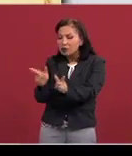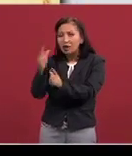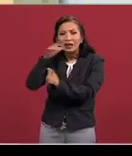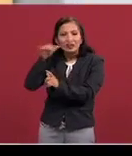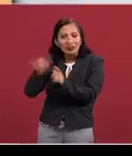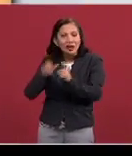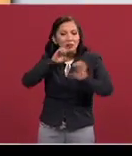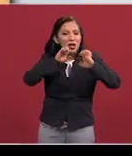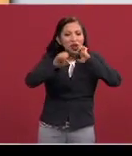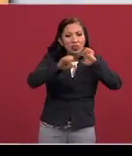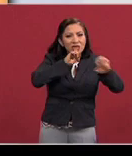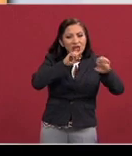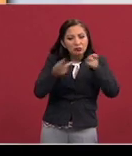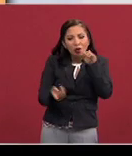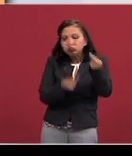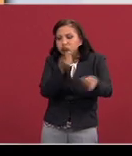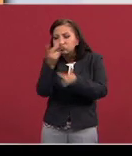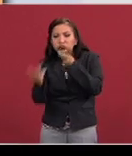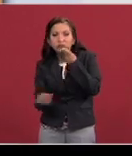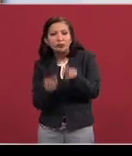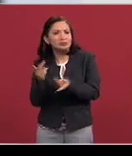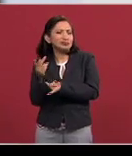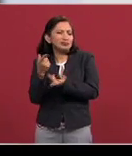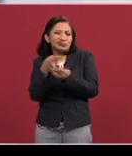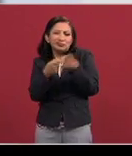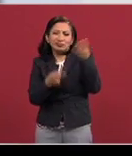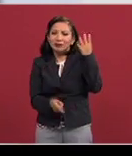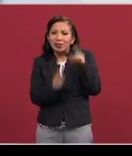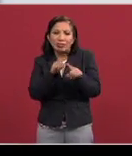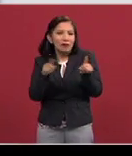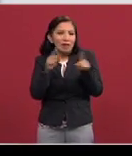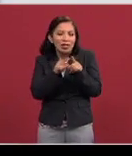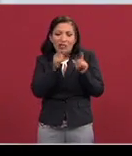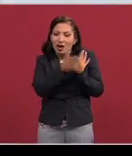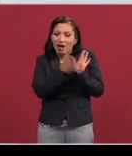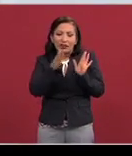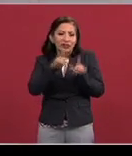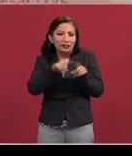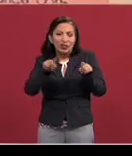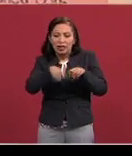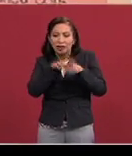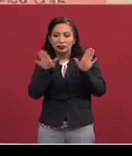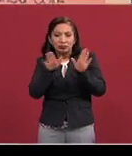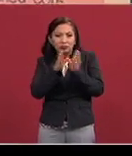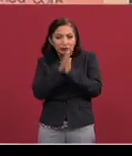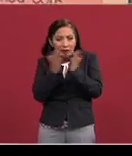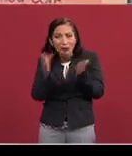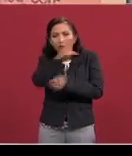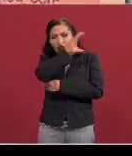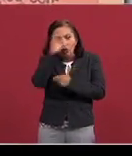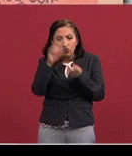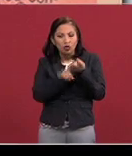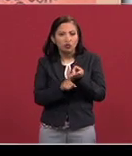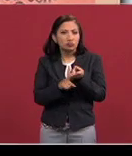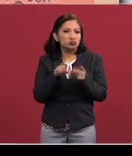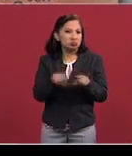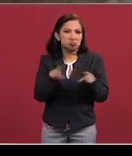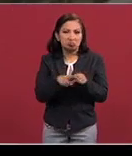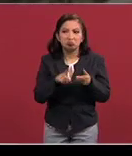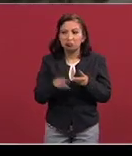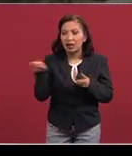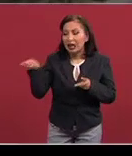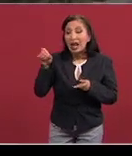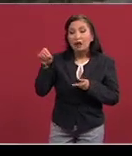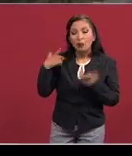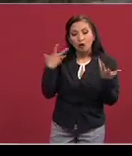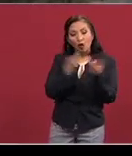del periodismo. Del periodismo. Entonces tenemos una serie de publicaciones, fotografías de él